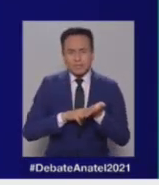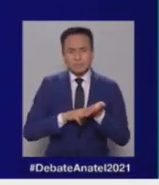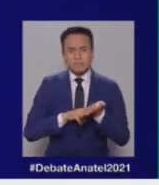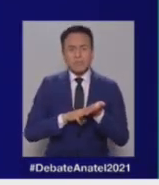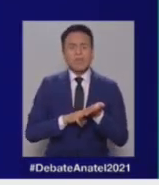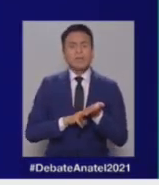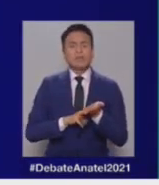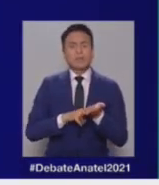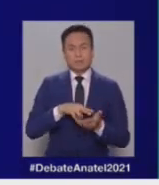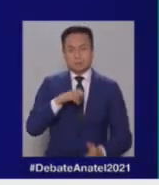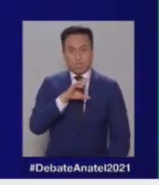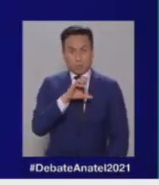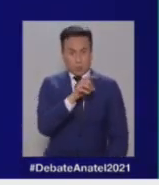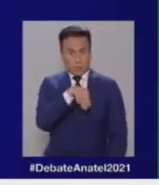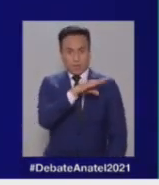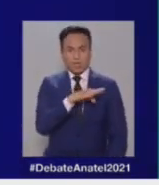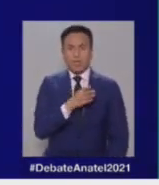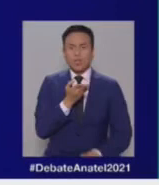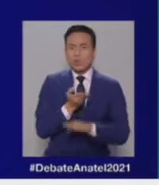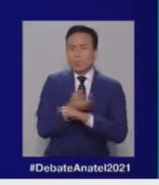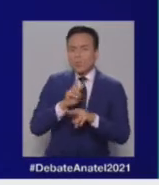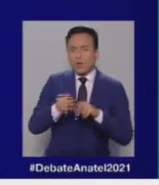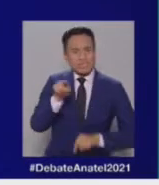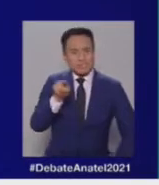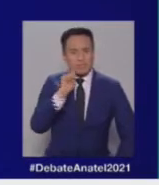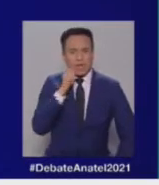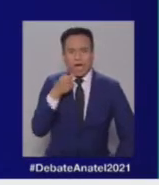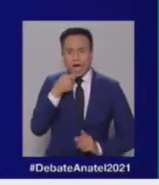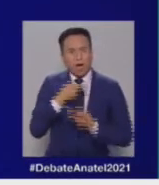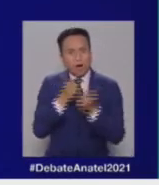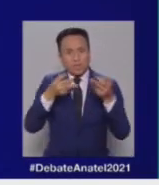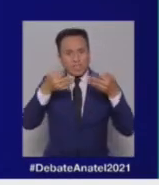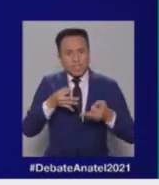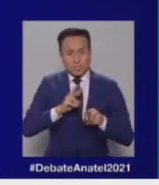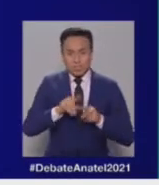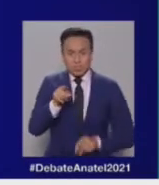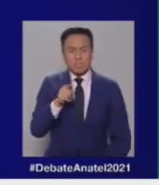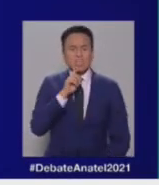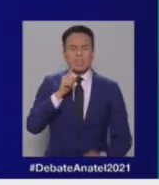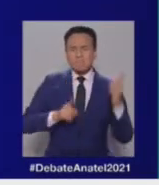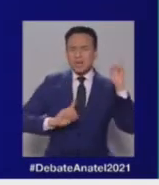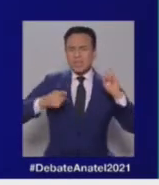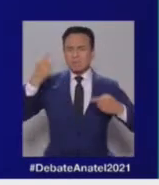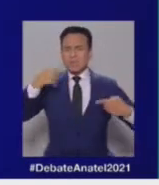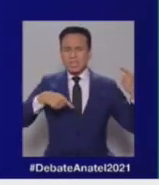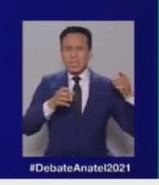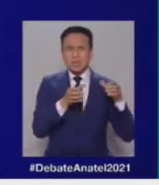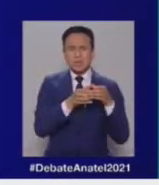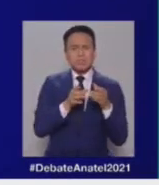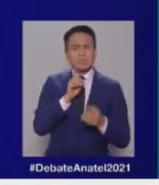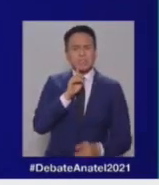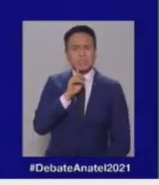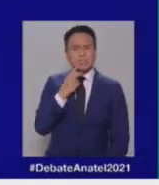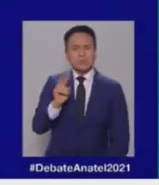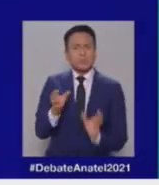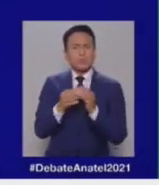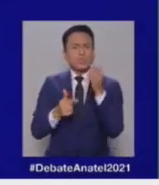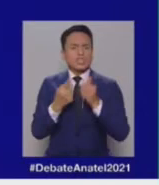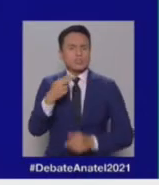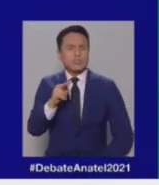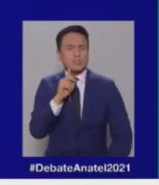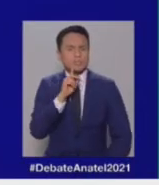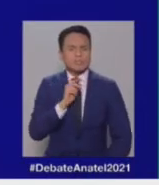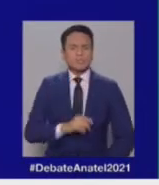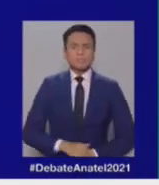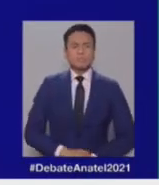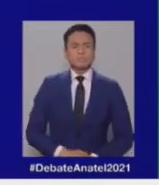con entusiasmitis volviendo. Pero me encanta, aseguró Sebastián Sichel, a juicio de algunos especialistas, como